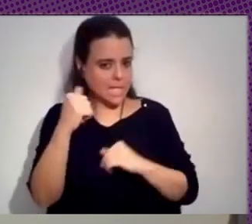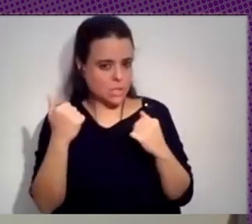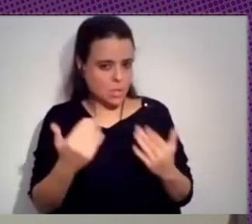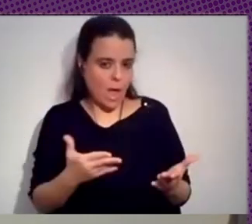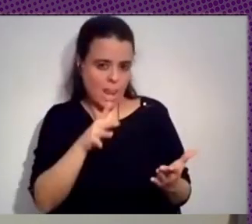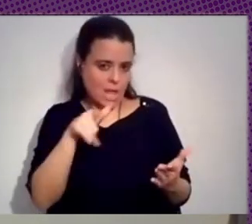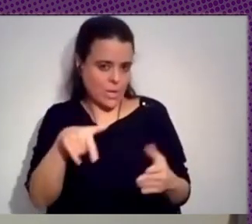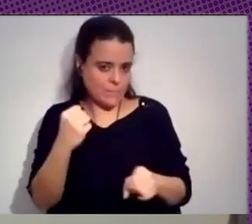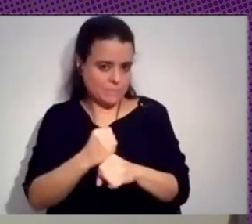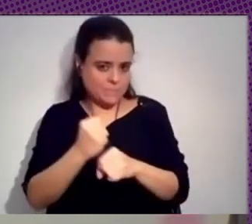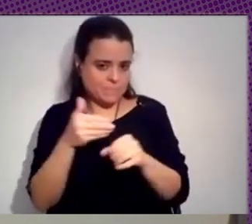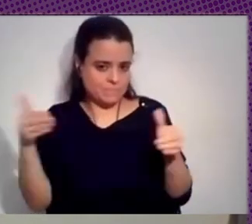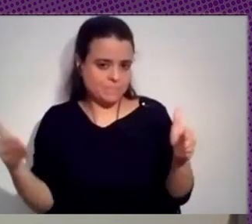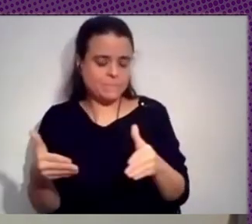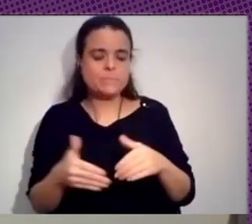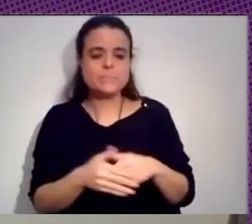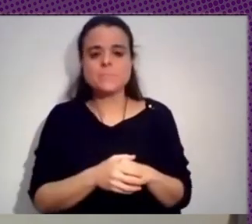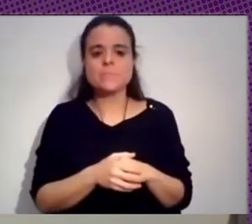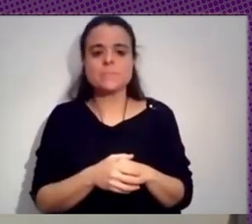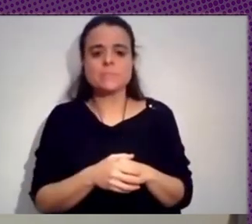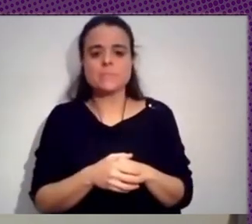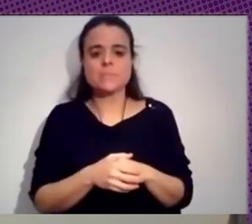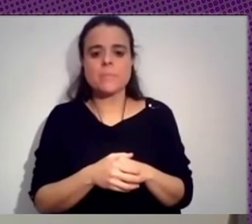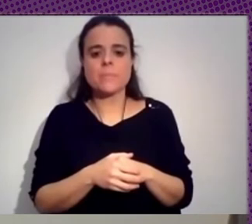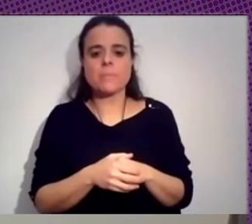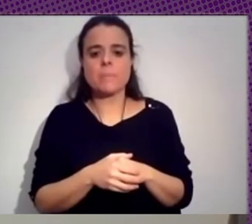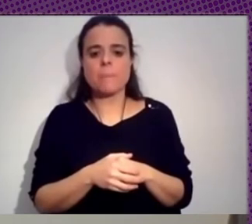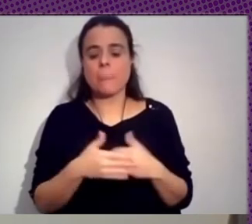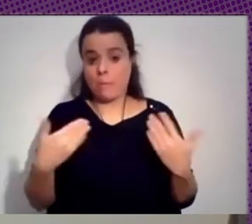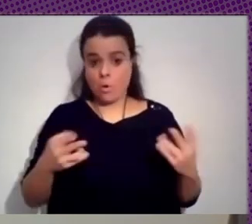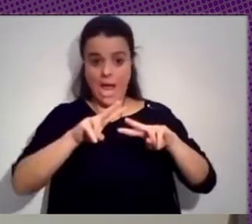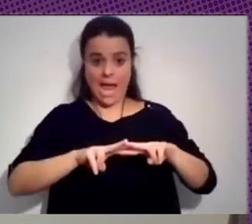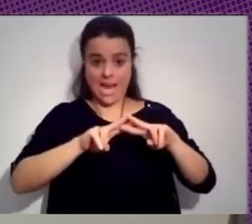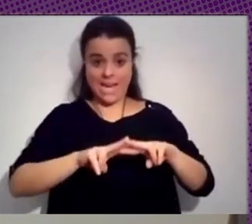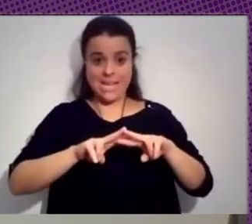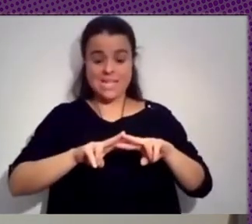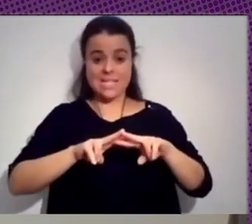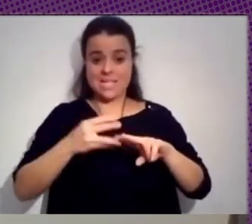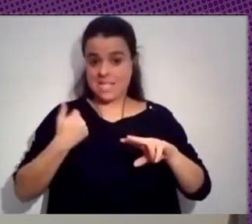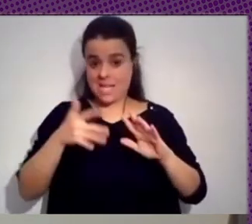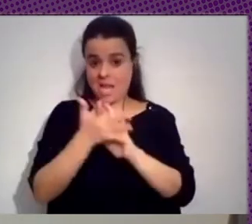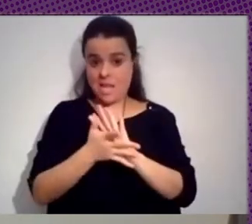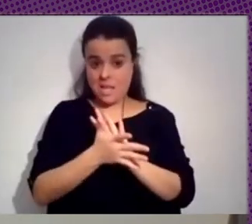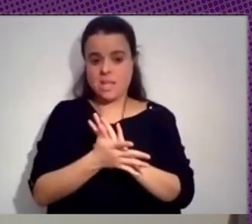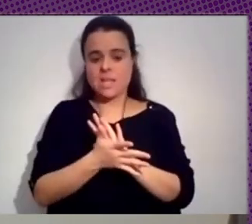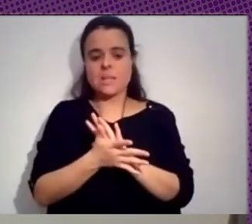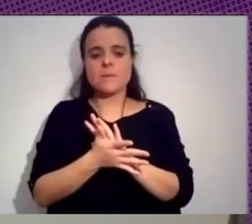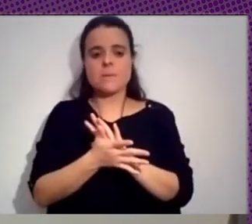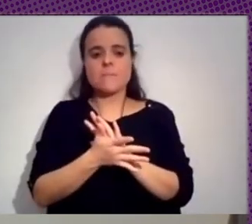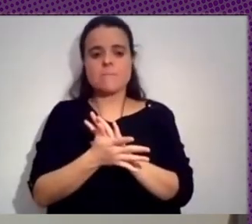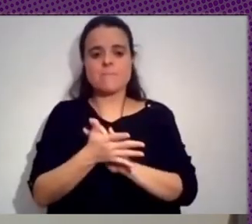a grandes rasgos es poder llevar adelante todo este análisis, como el que lo mostró Silvia, y que sea fácil de